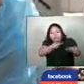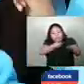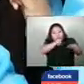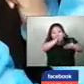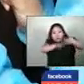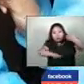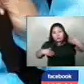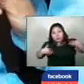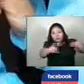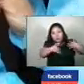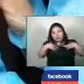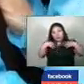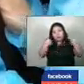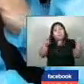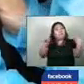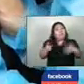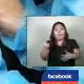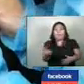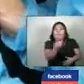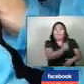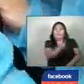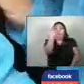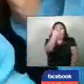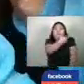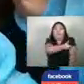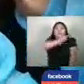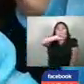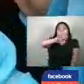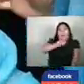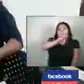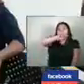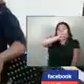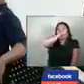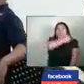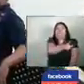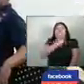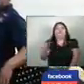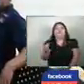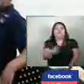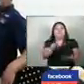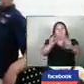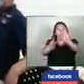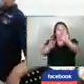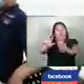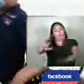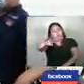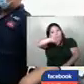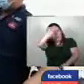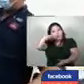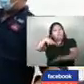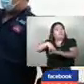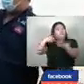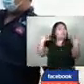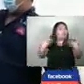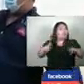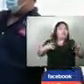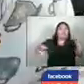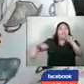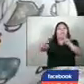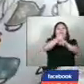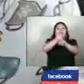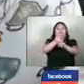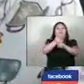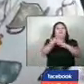Ministerio de Salud, ya se vacunaron con sus primeras dos dosis, más del 75% de la población meta en El Salvador,